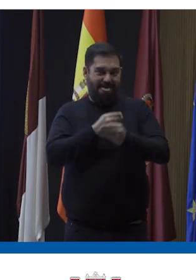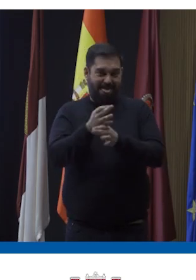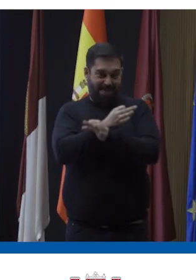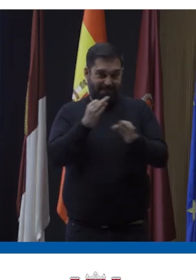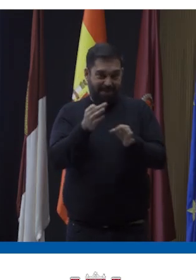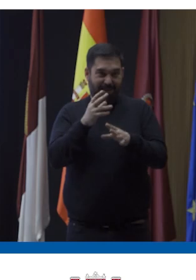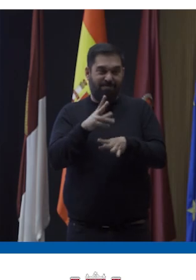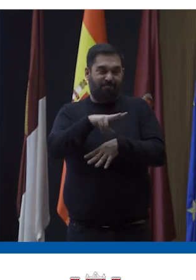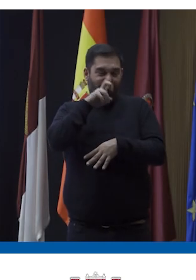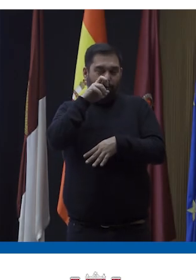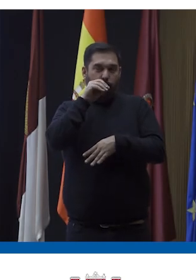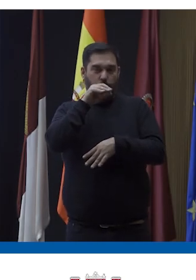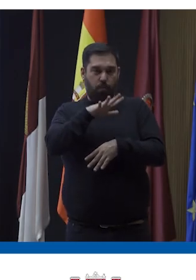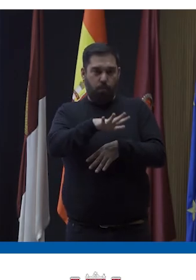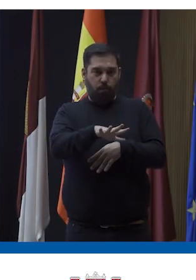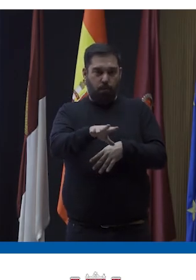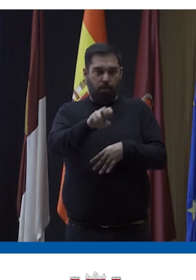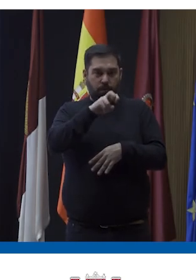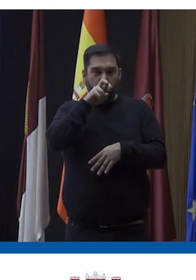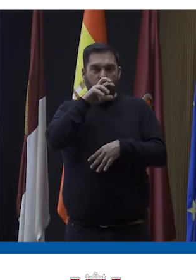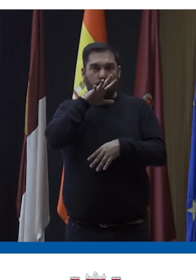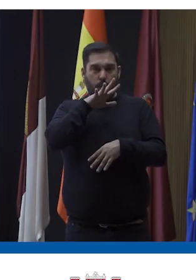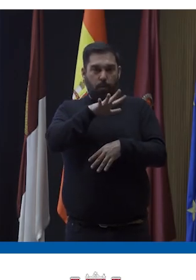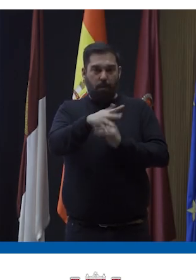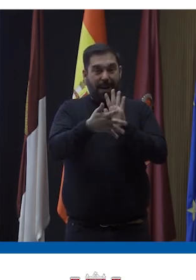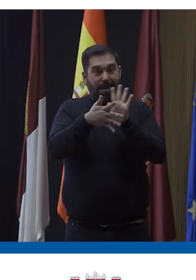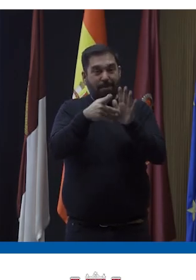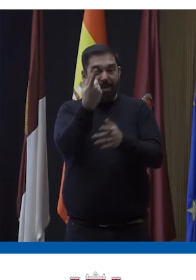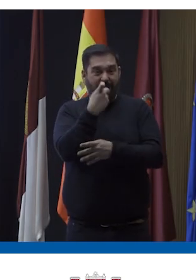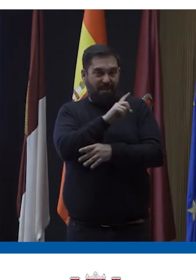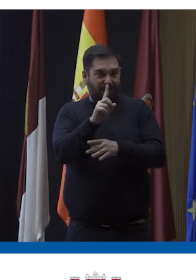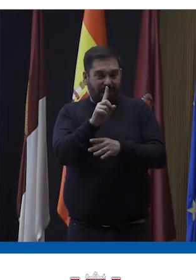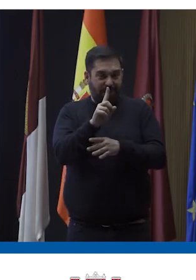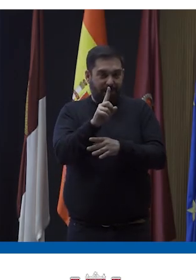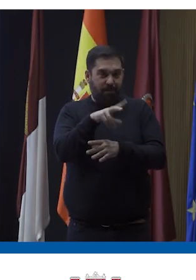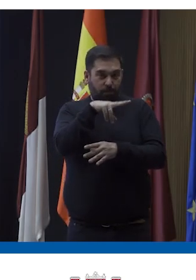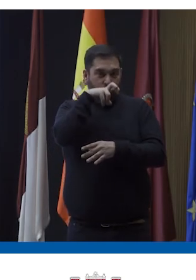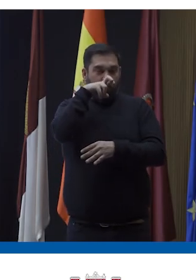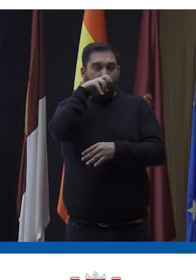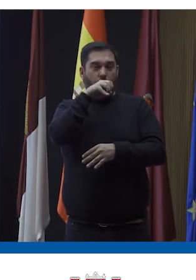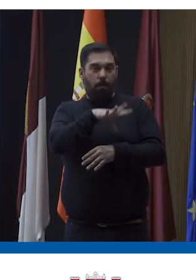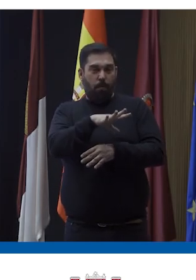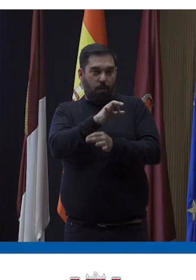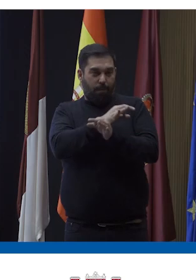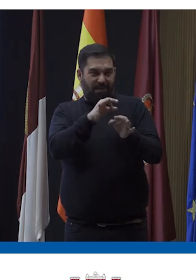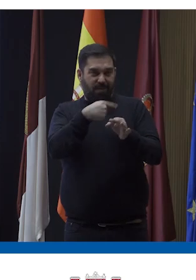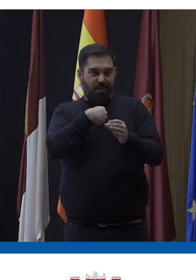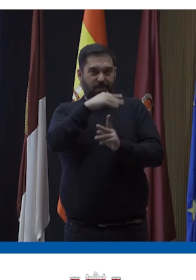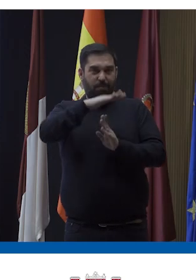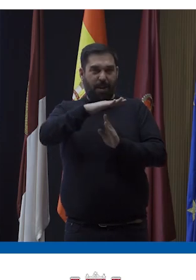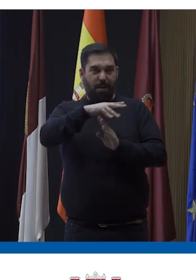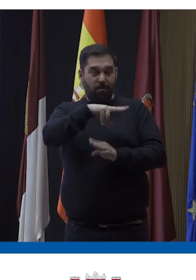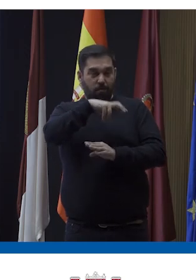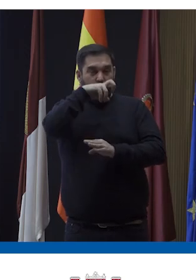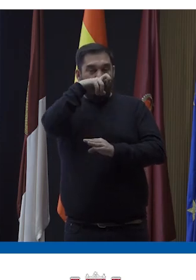aire, que no muchos y muy rápidos, ¿vale? Entonces es mejor hacerlos bien, soltando el aire, cuando estoy parado cojo aire, vuelvo a bajar,